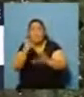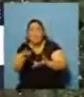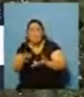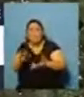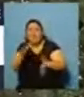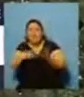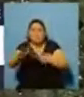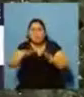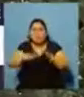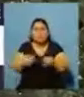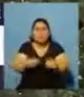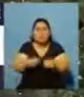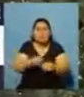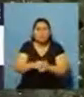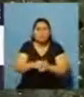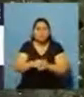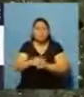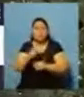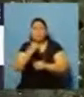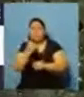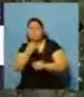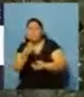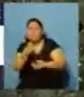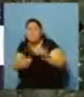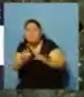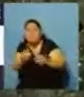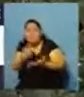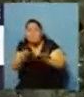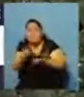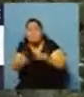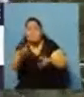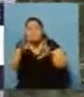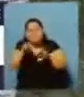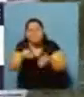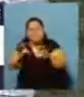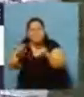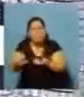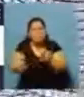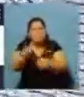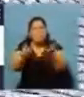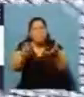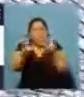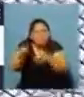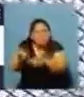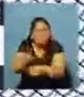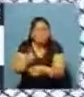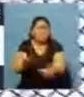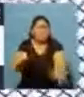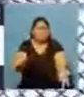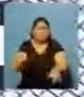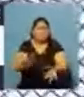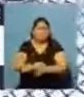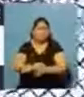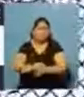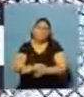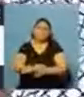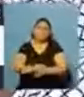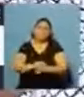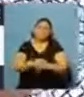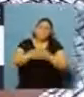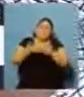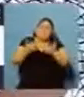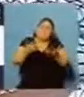Porque la gente se pregunta hasta cuándo o qué es lo que tendría que pasar para controlar la zona. Y sí,